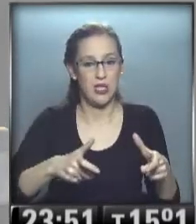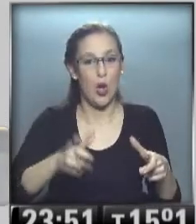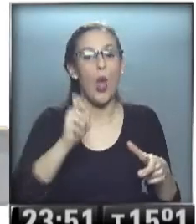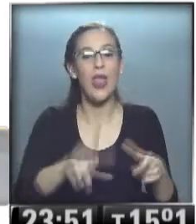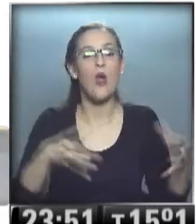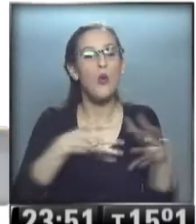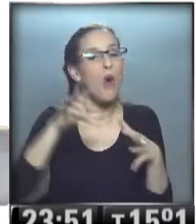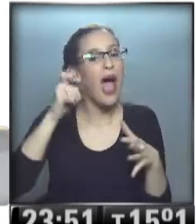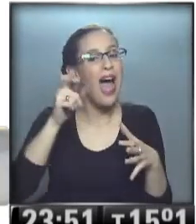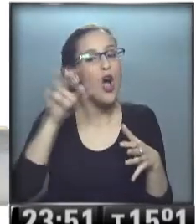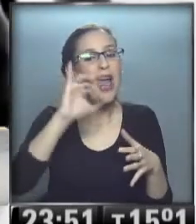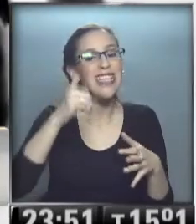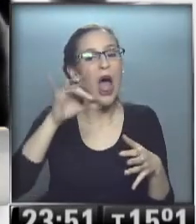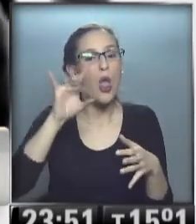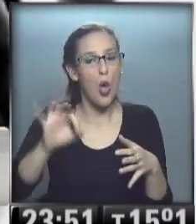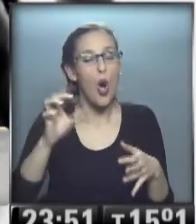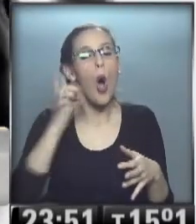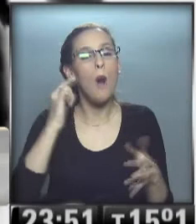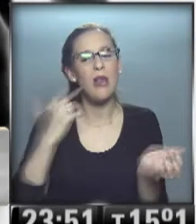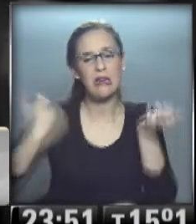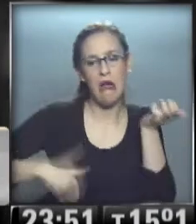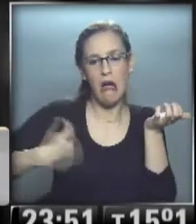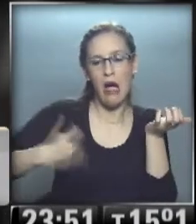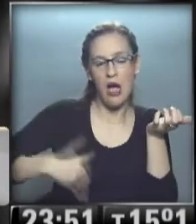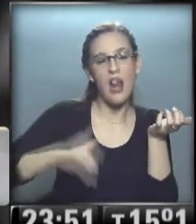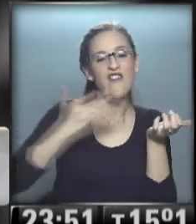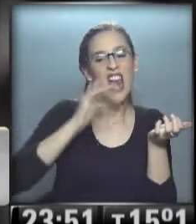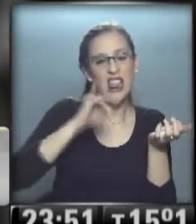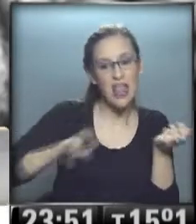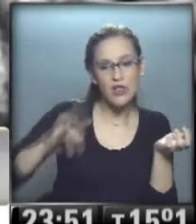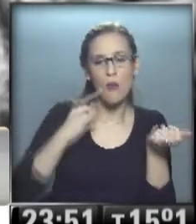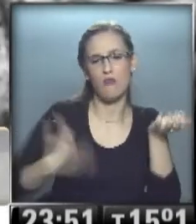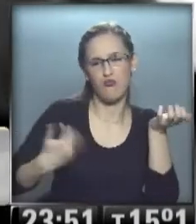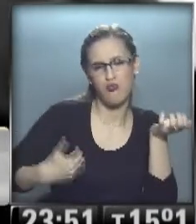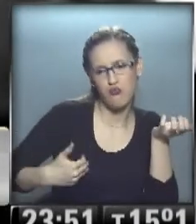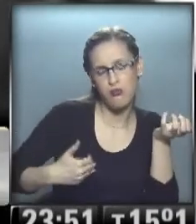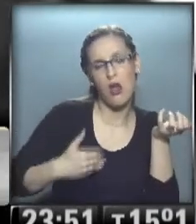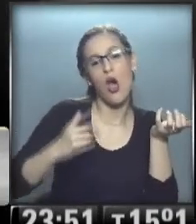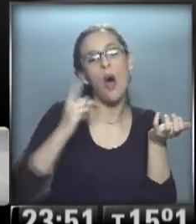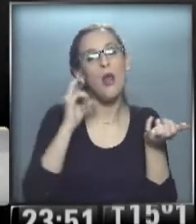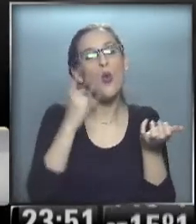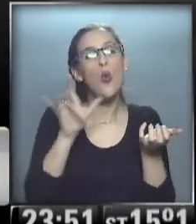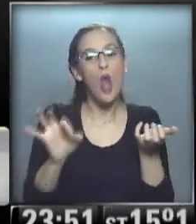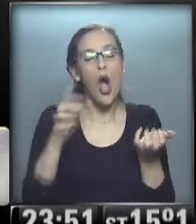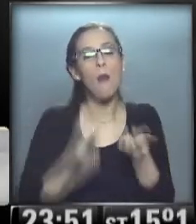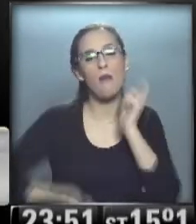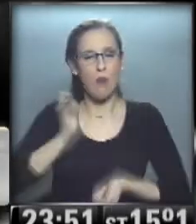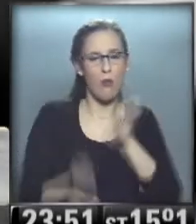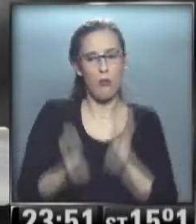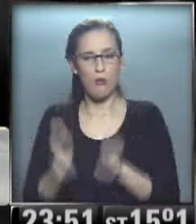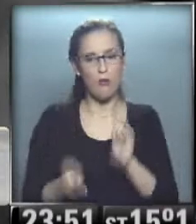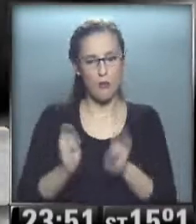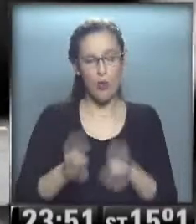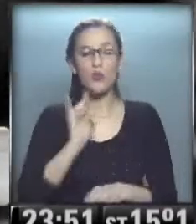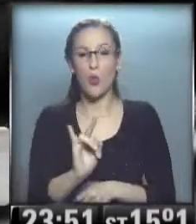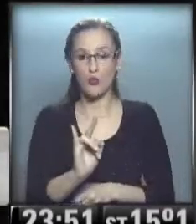la guitarra a Juan Pablo Fernández, ex Pequeña Orquesta Reincidente, a Lulo Esaín, también el único baterista que tiene su propio festival donde